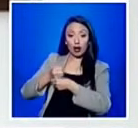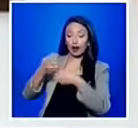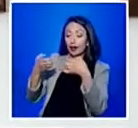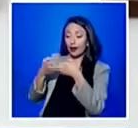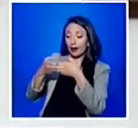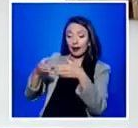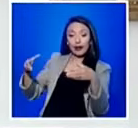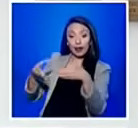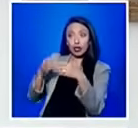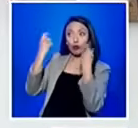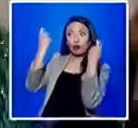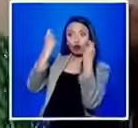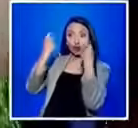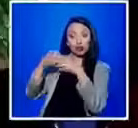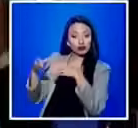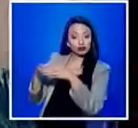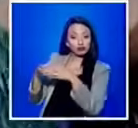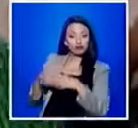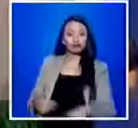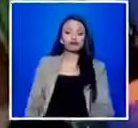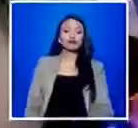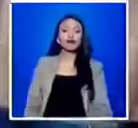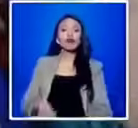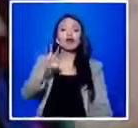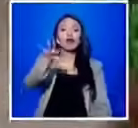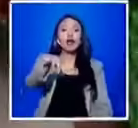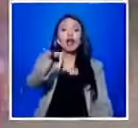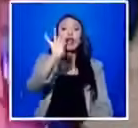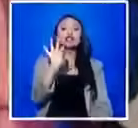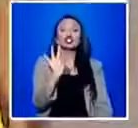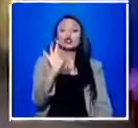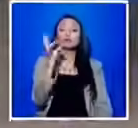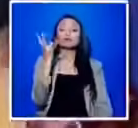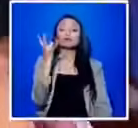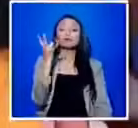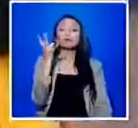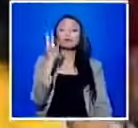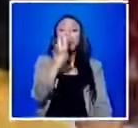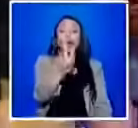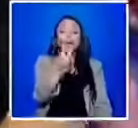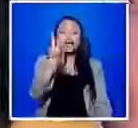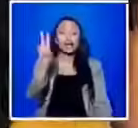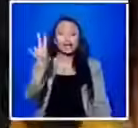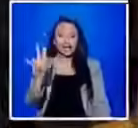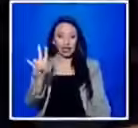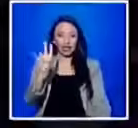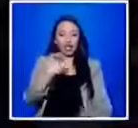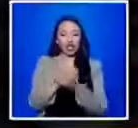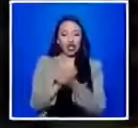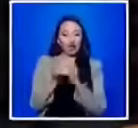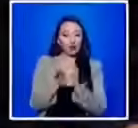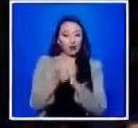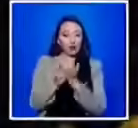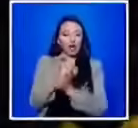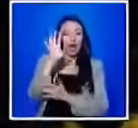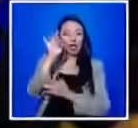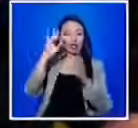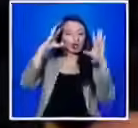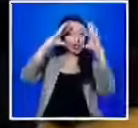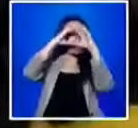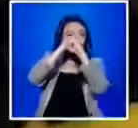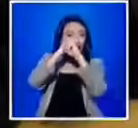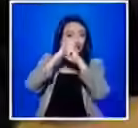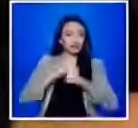que son parte de la fundación. La elección será el miércoles 27 de noviembre en el Teatro Bolívar a las 8 de la noche.